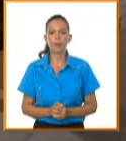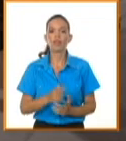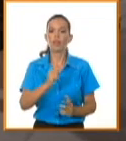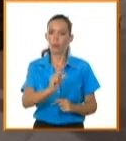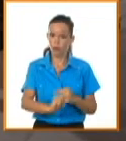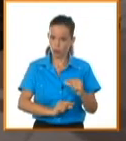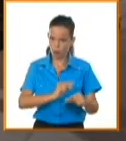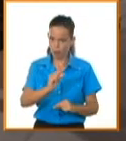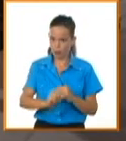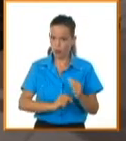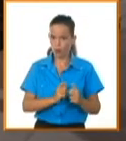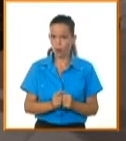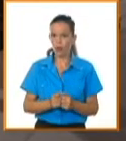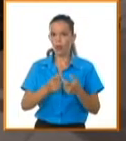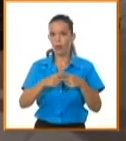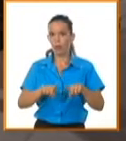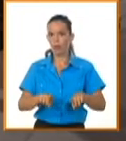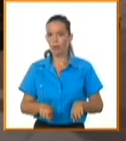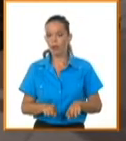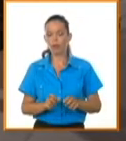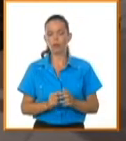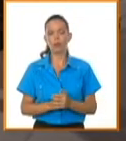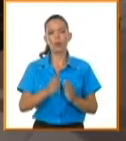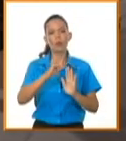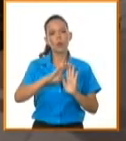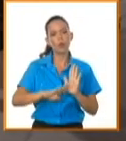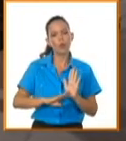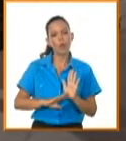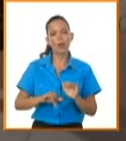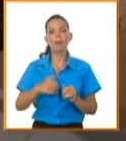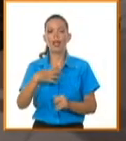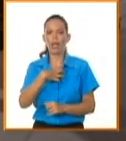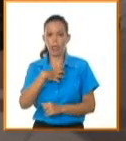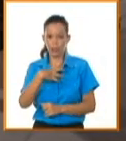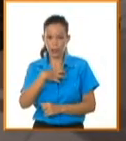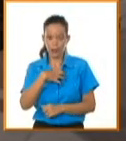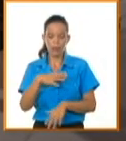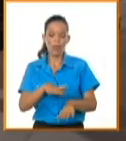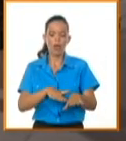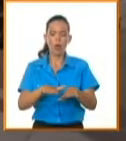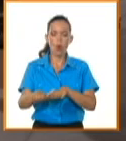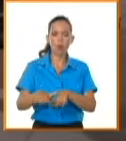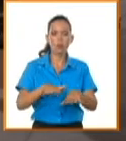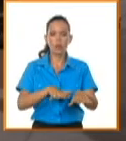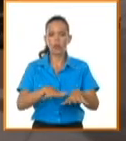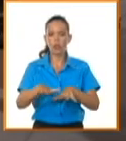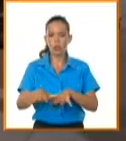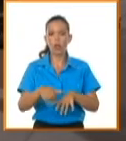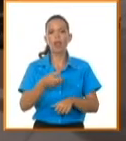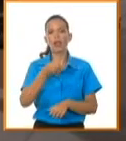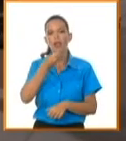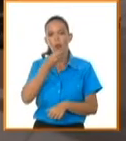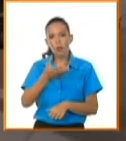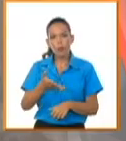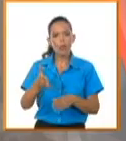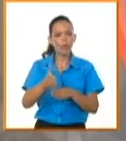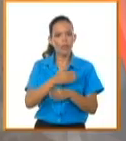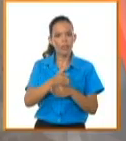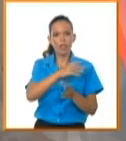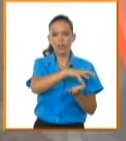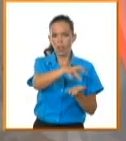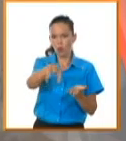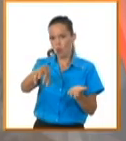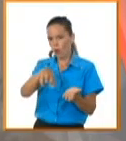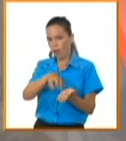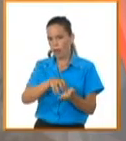sea un programa también que cree las condiciones que se pueda aplicar en cada lugar donde están creadas las condiciones esto ha sido también